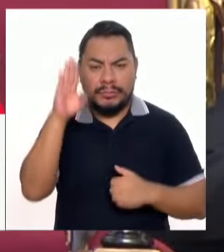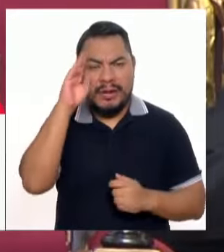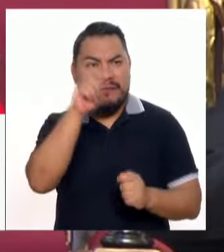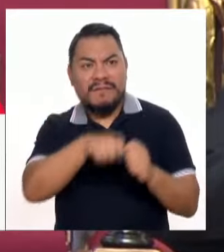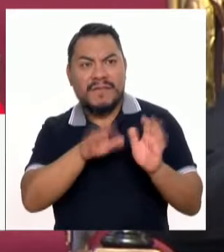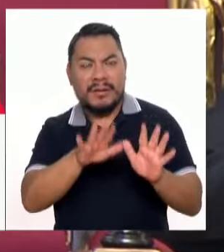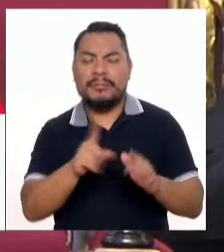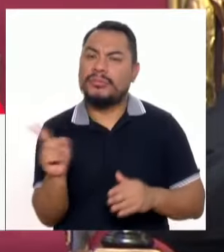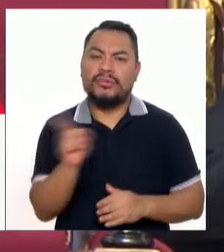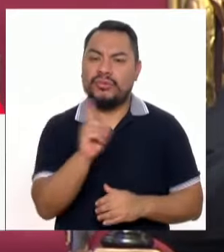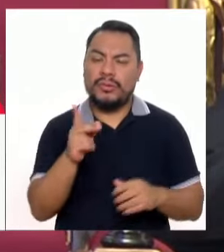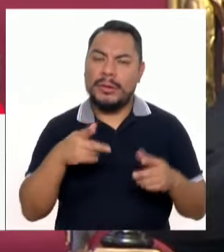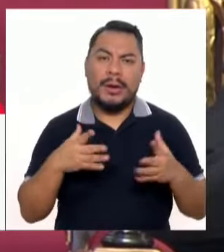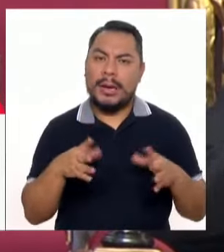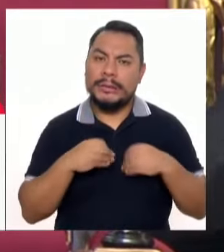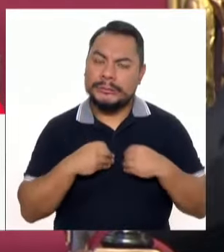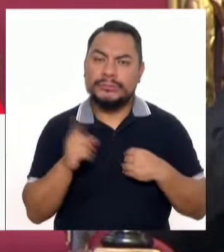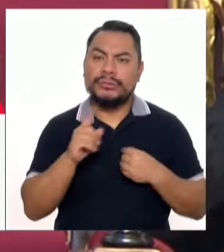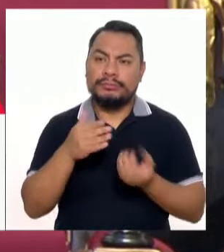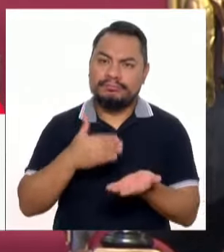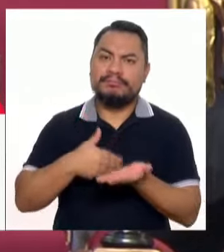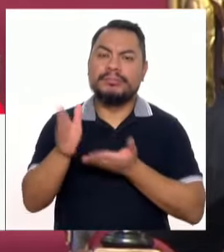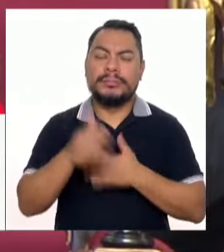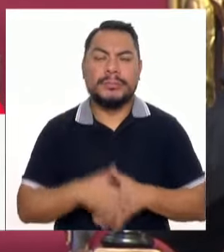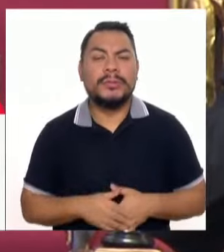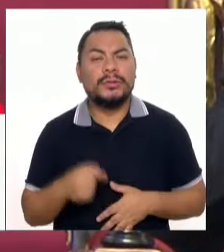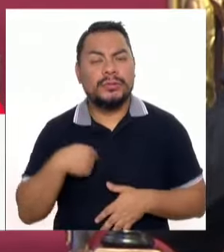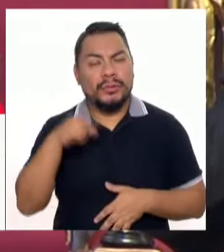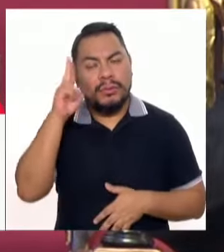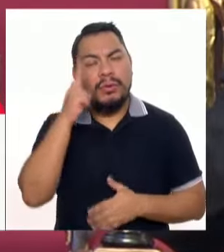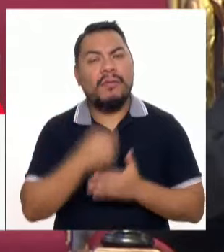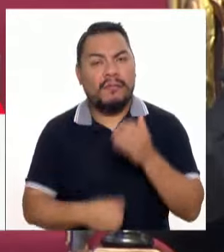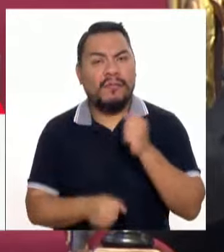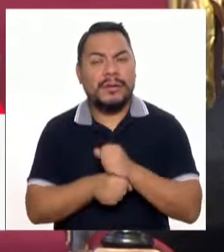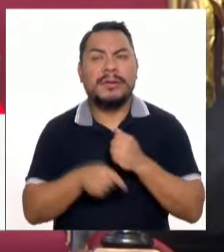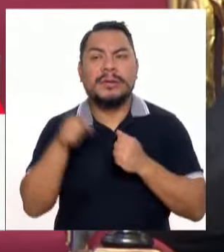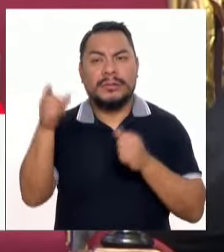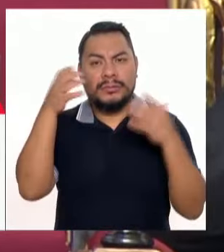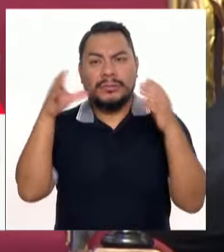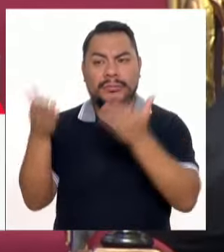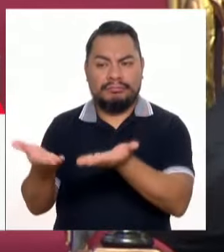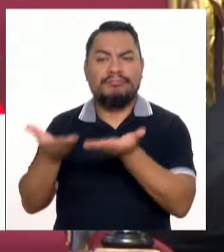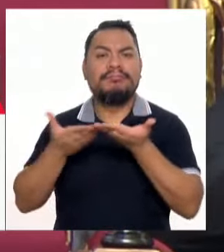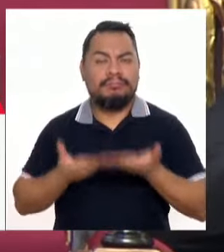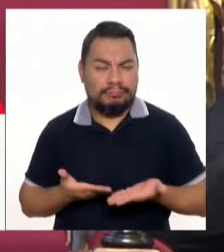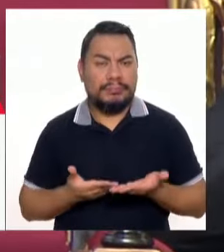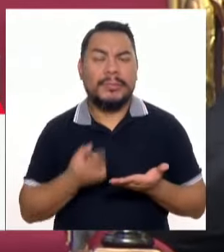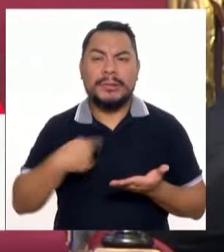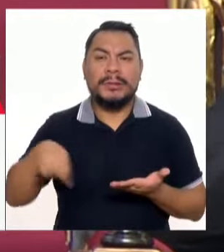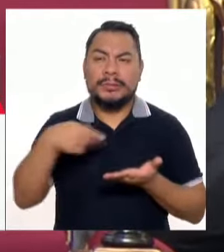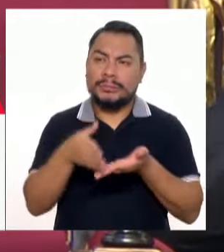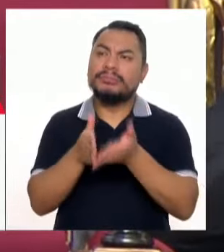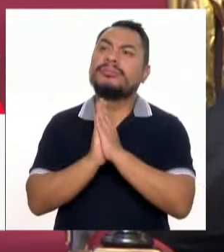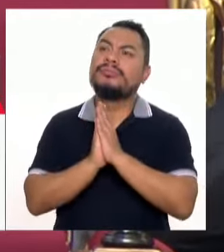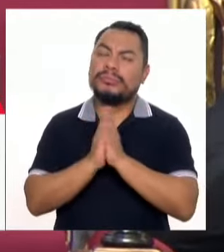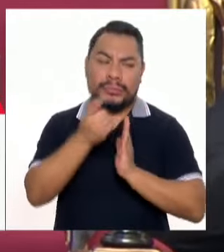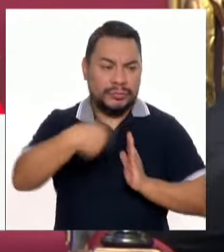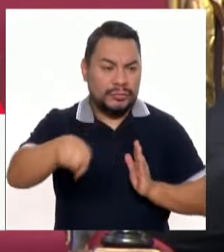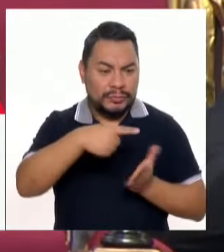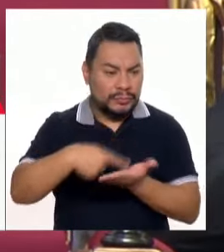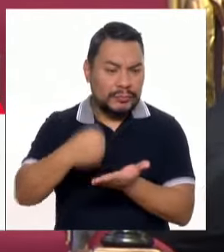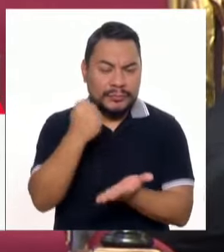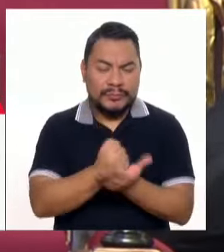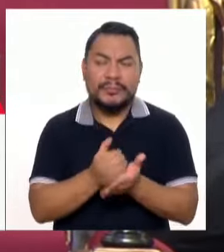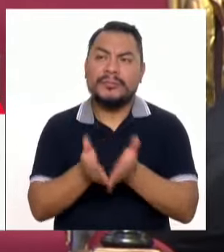policías. Confío en que el Parlamento nos concederá las facultades solicitadas y